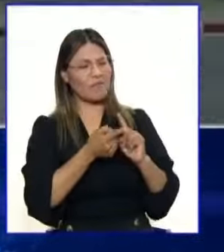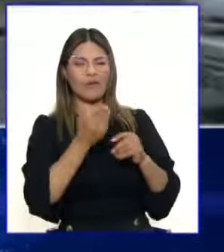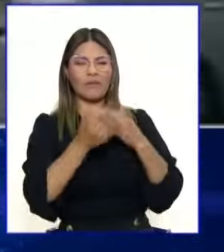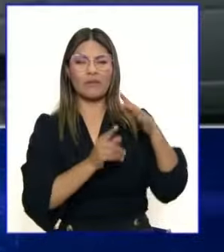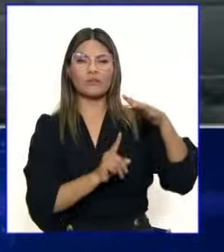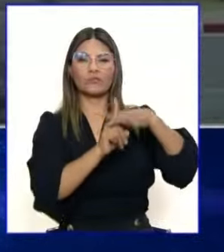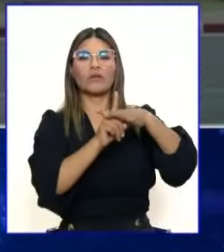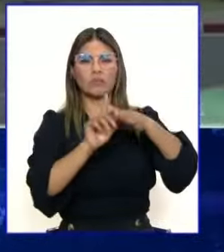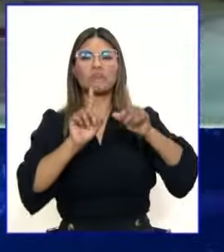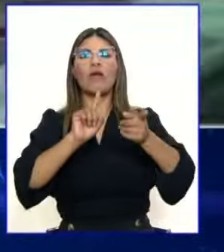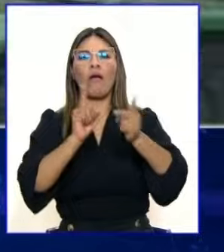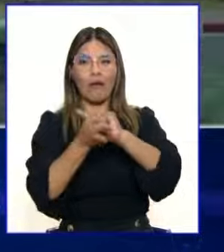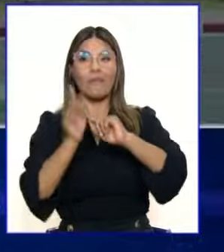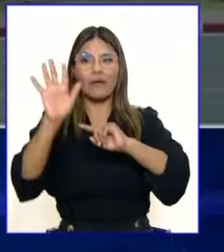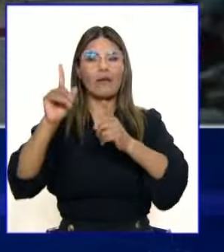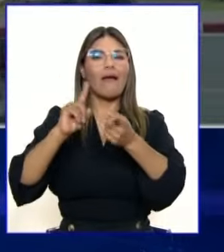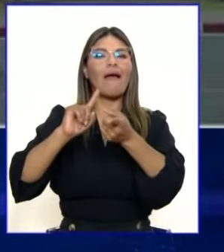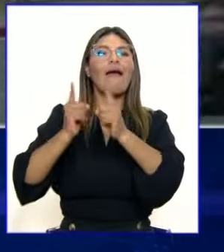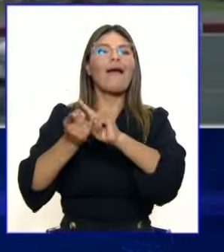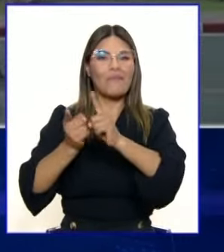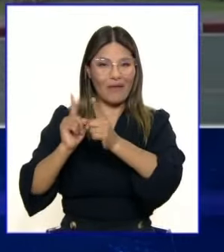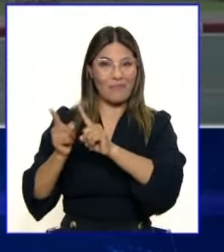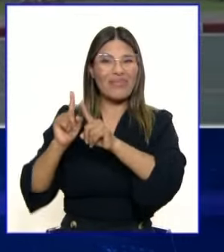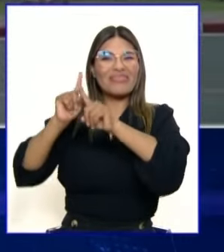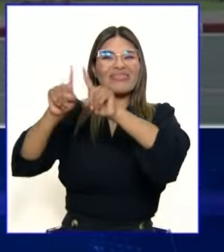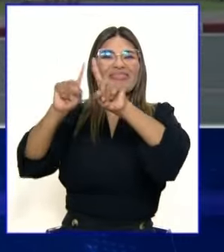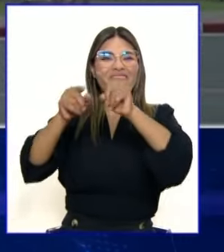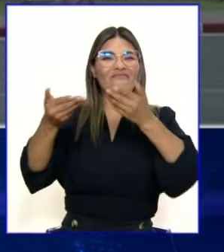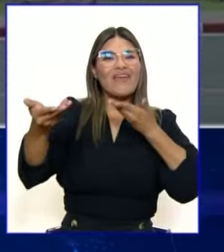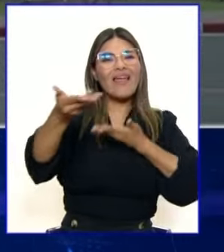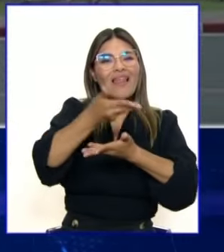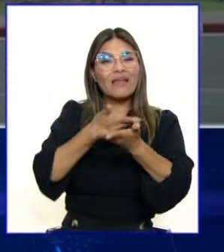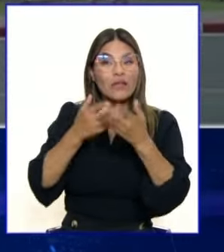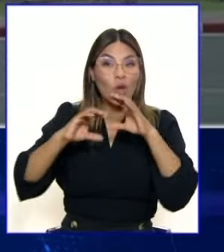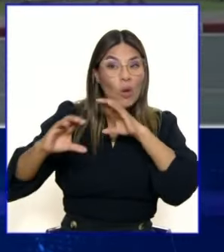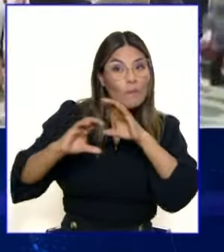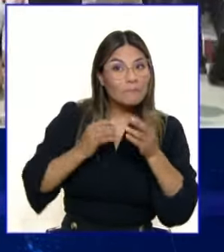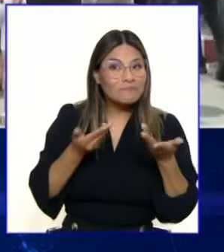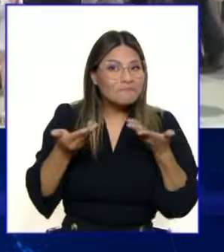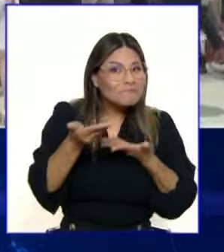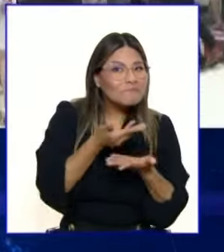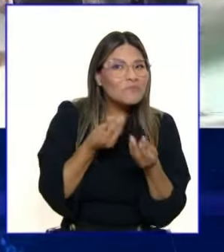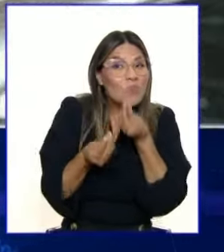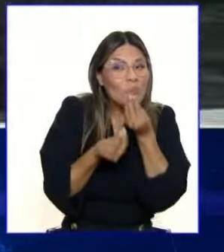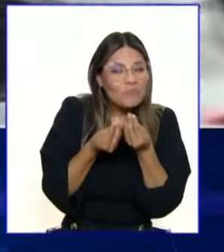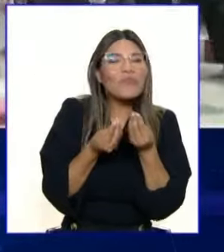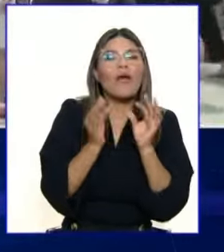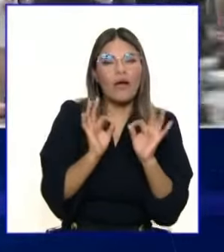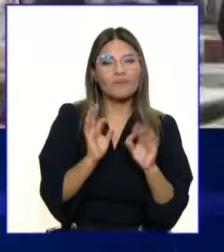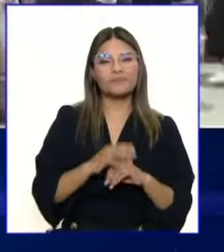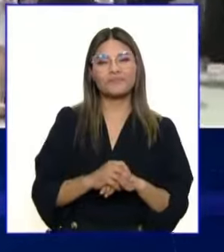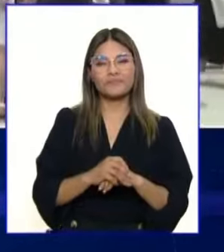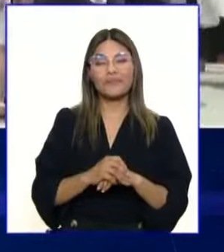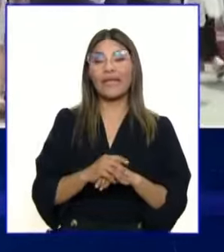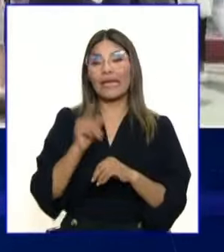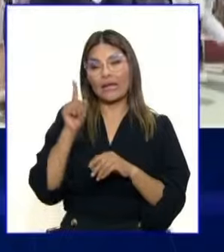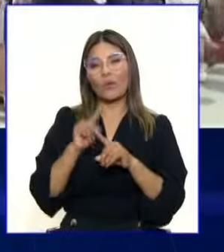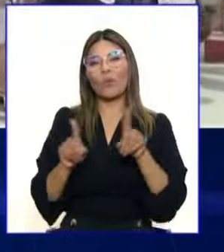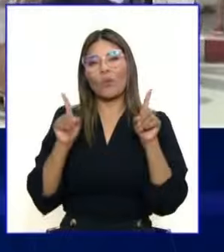camino. Son diversos estilos de negociar. Pero al final hay que ver, y eso es un poco, quería decir un